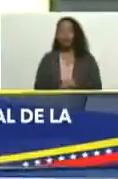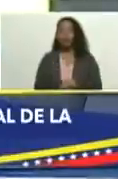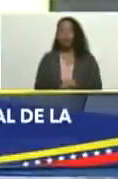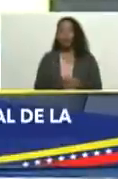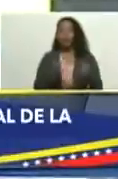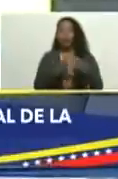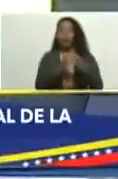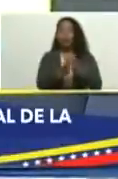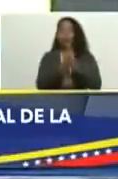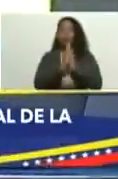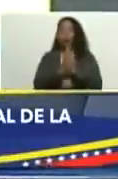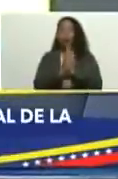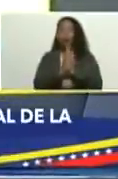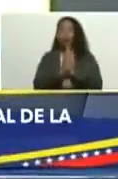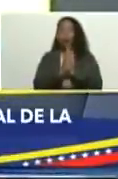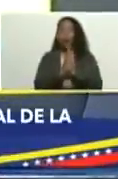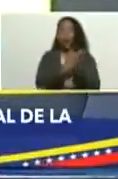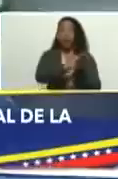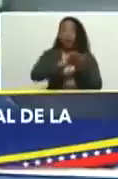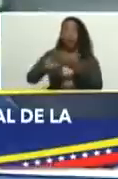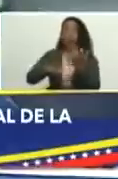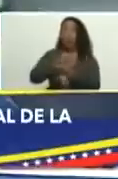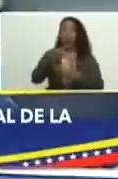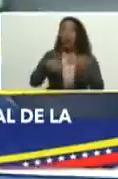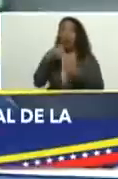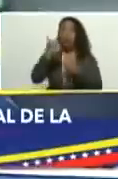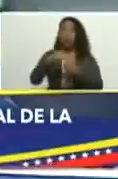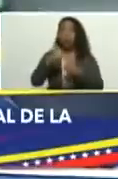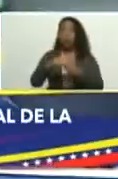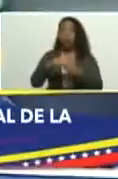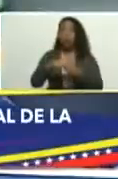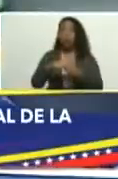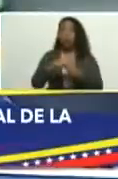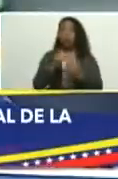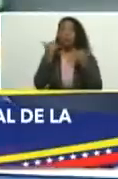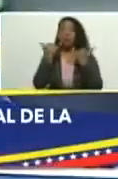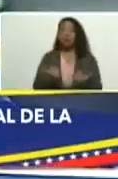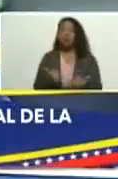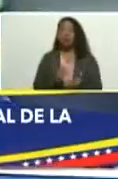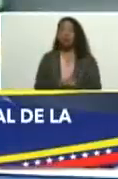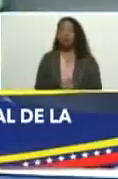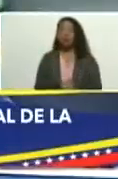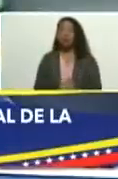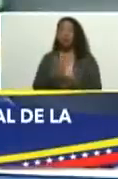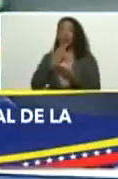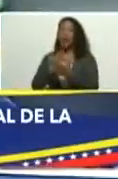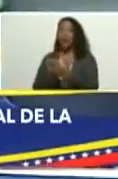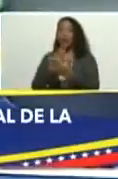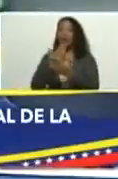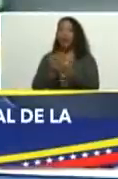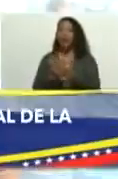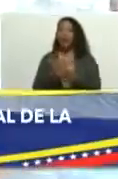Tellechea y me le buscan una solución mañana y me lo informan de manera inmediata. Gracias, Heidi. Ok,